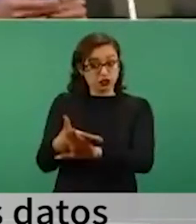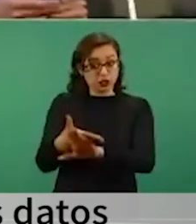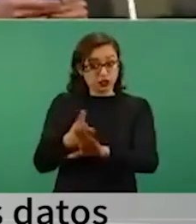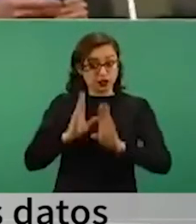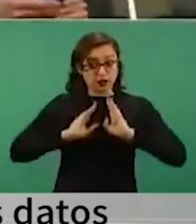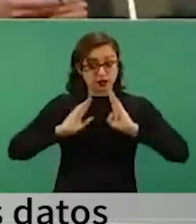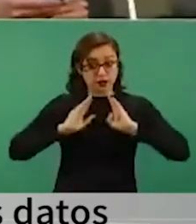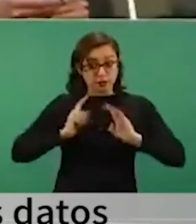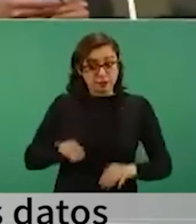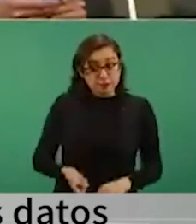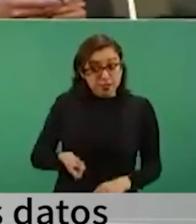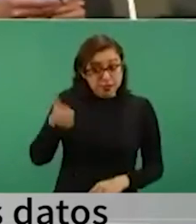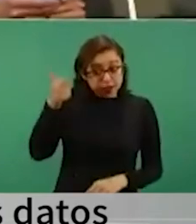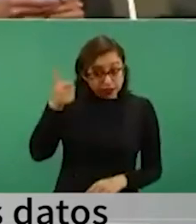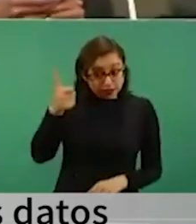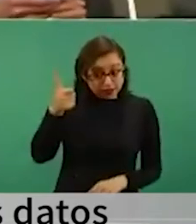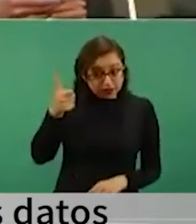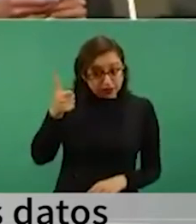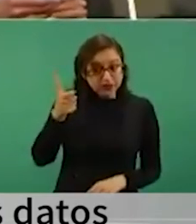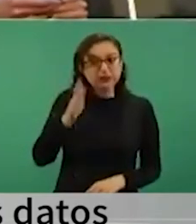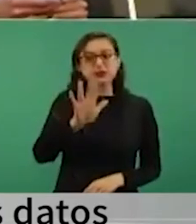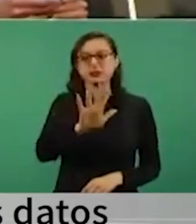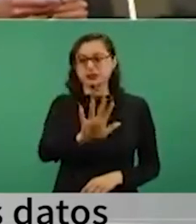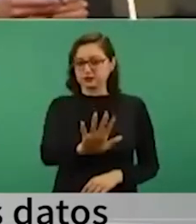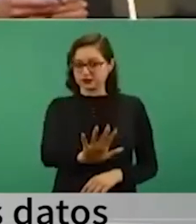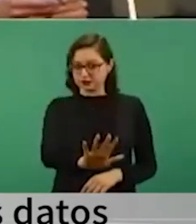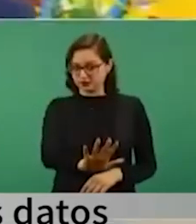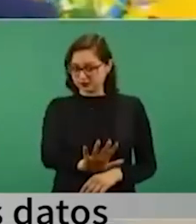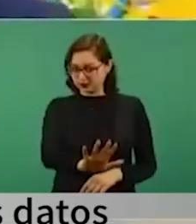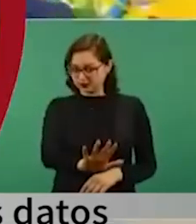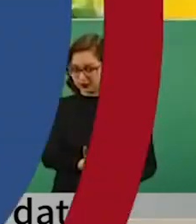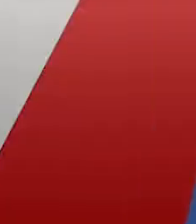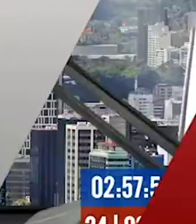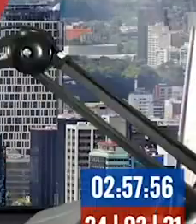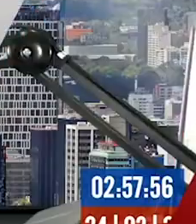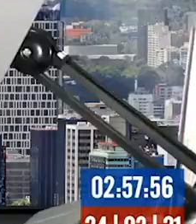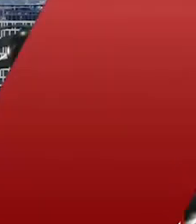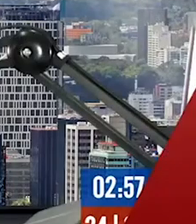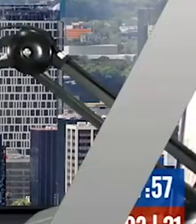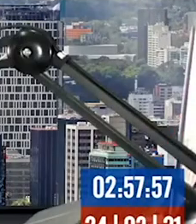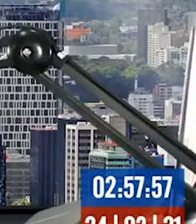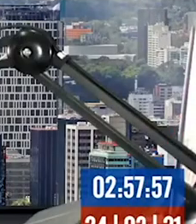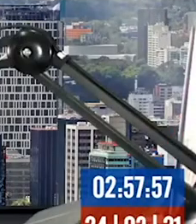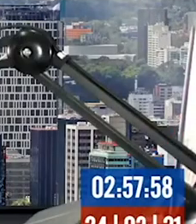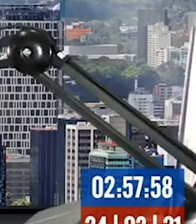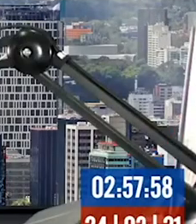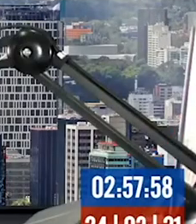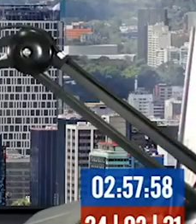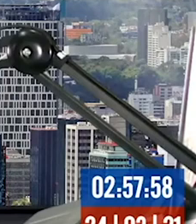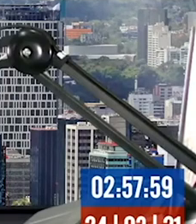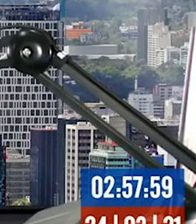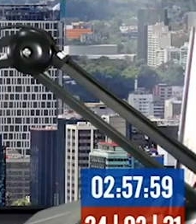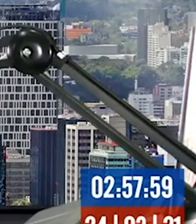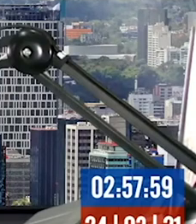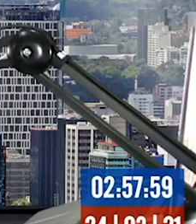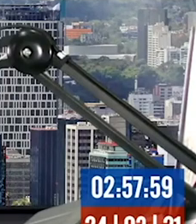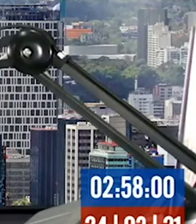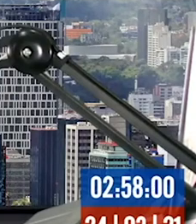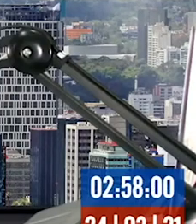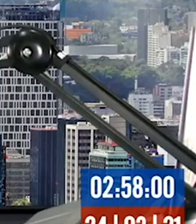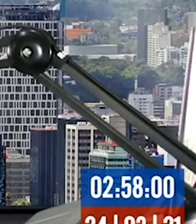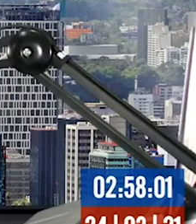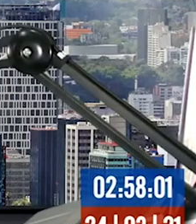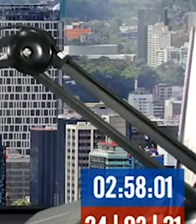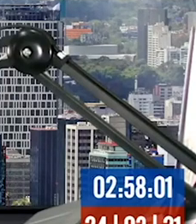haciendo tú. Por eso necesitamos aclararlo. Bueno, vaya tema,